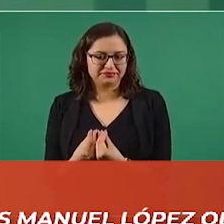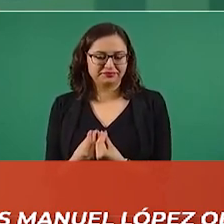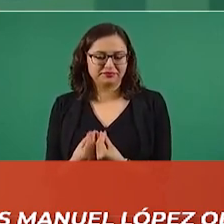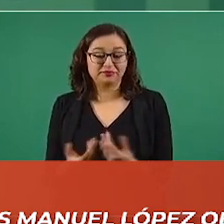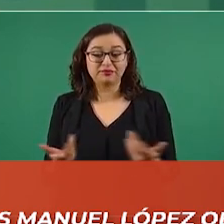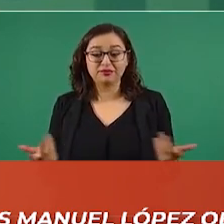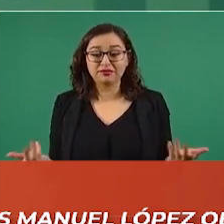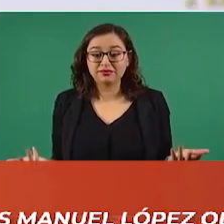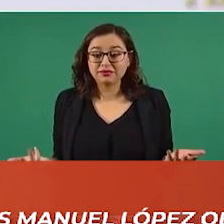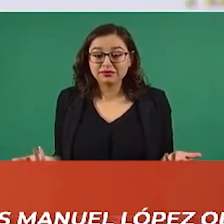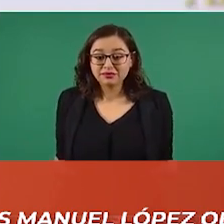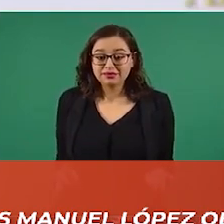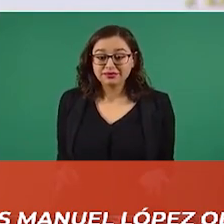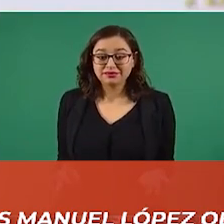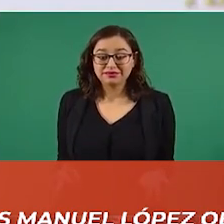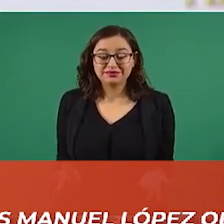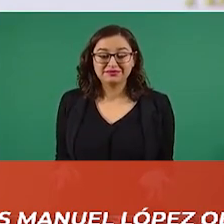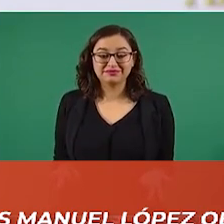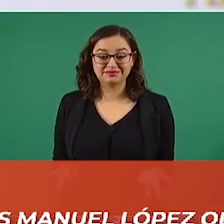Y bueno,